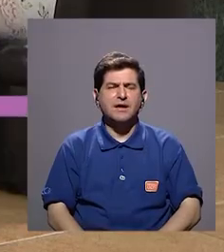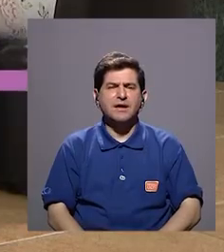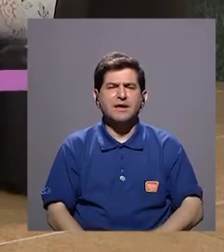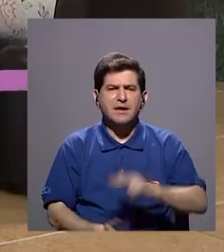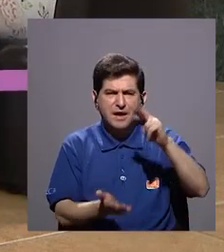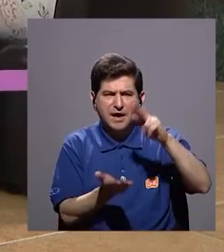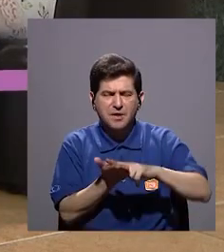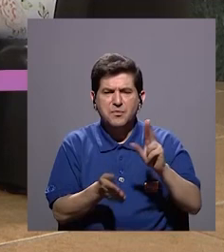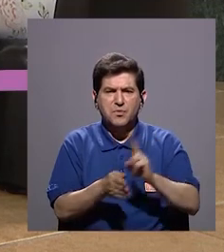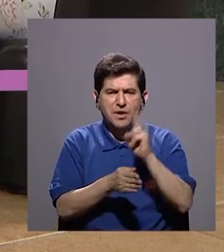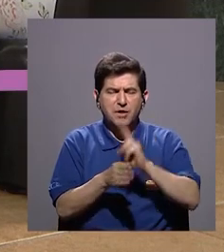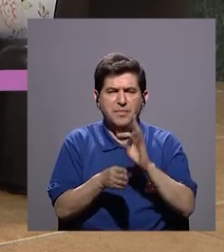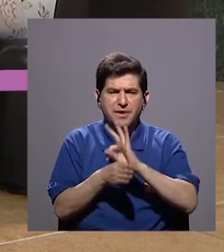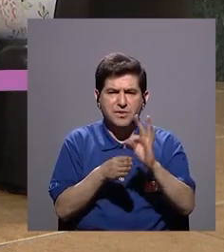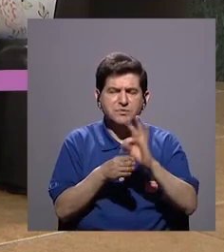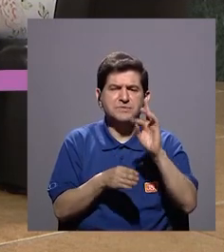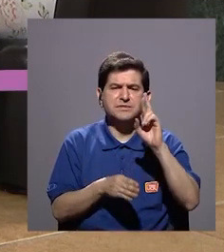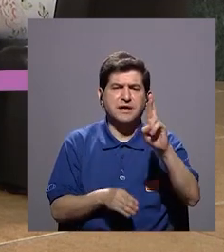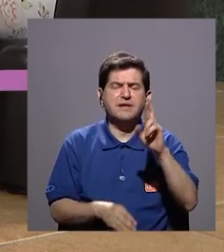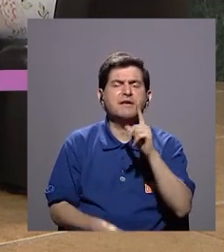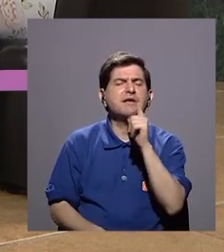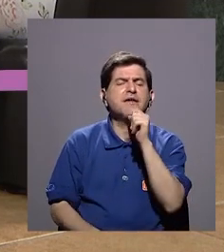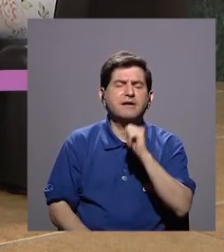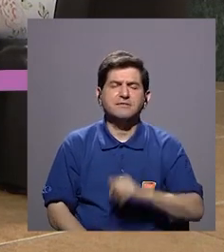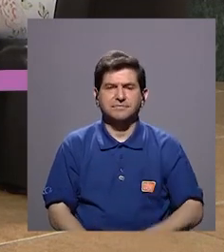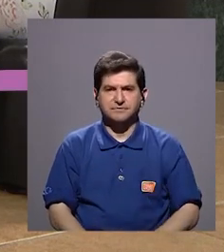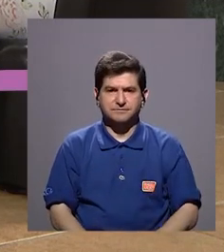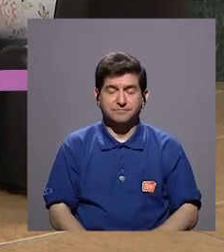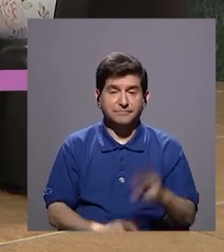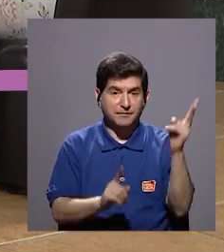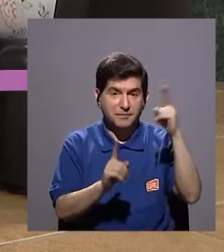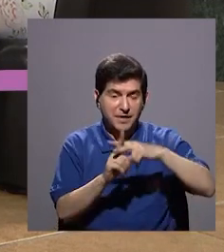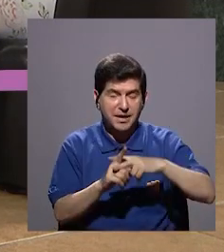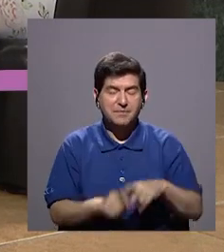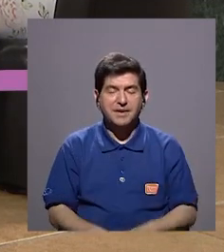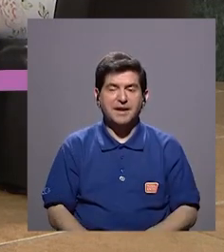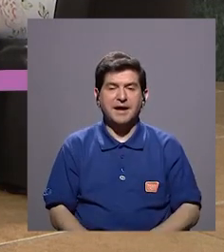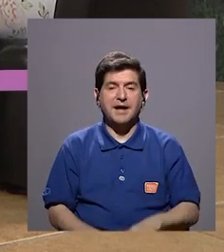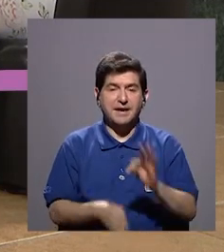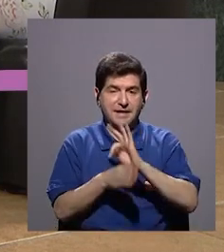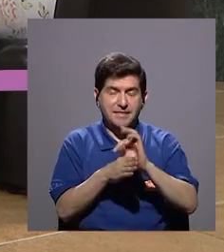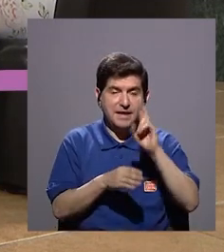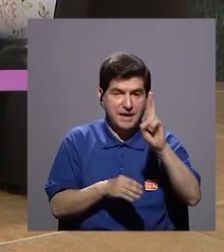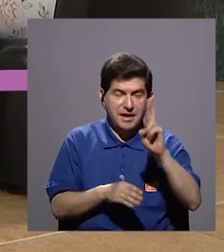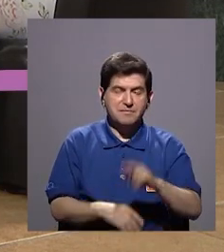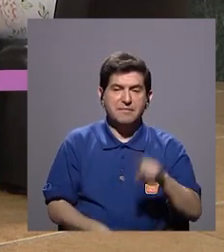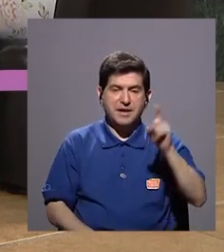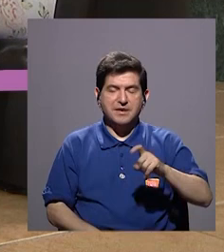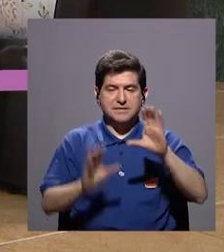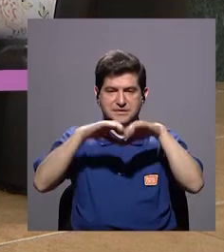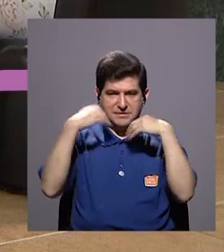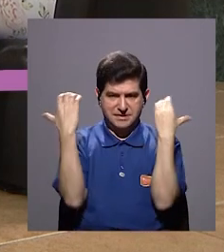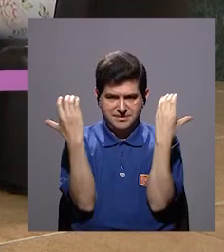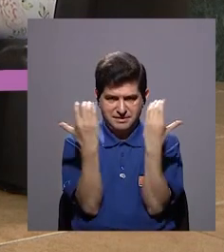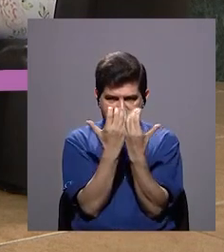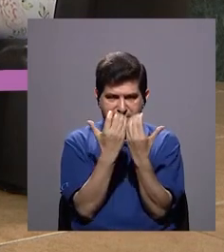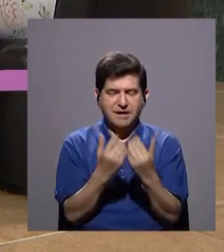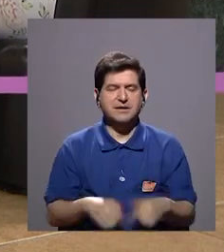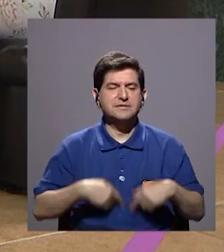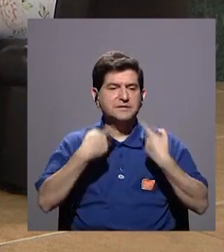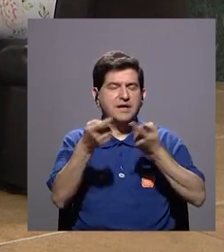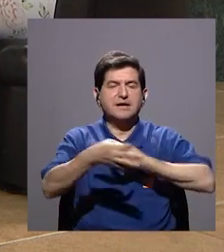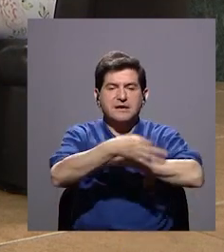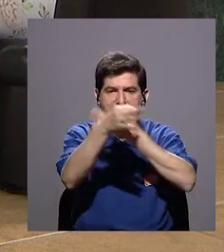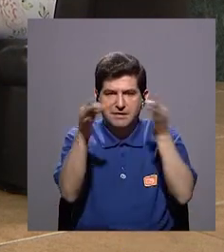está autorizado para aplicar Reiki? Bueno, para aplicar Reiki necesita tomar una clase,